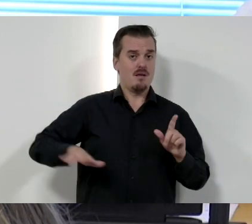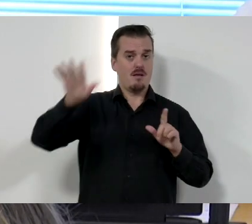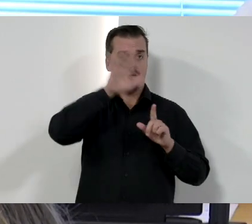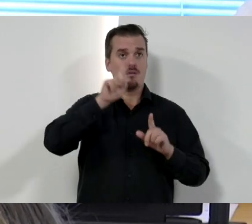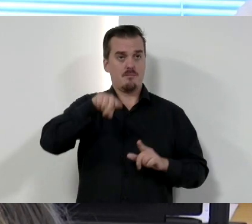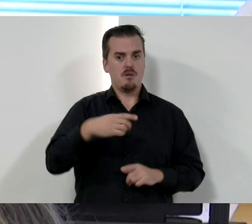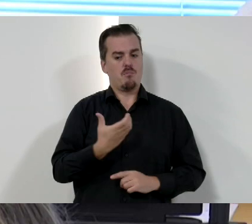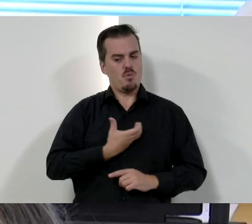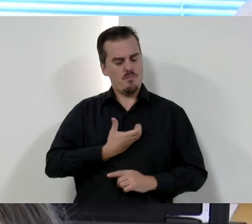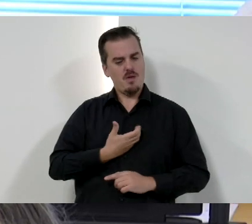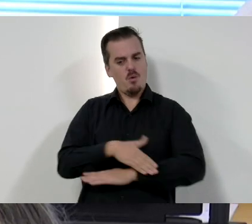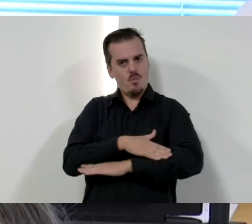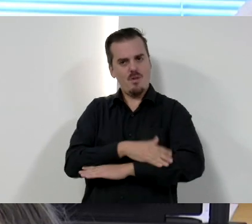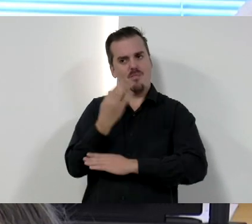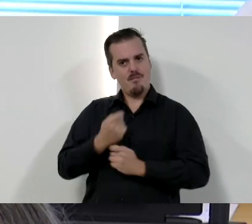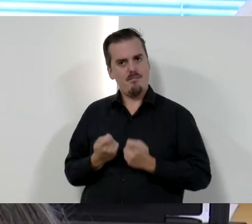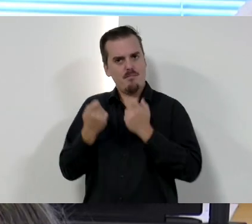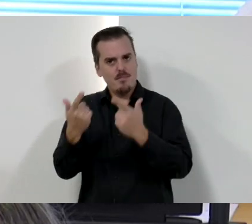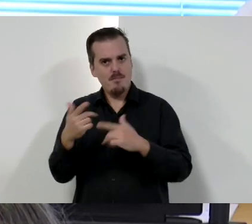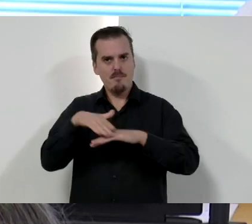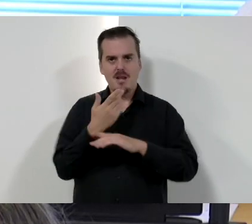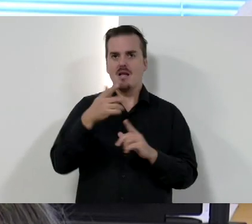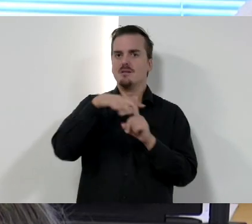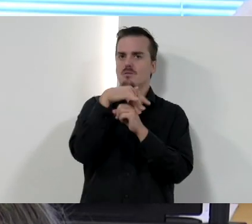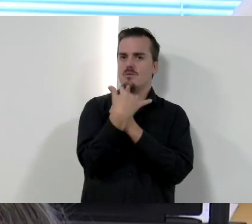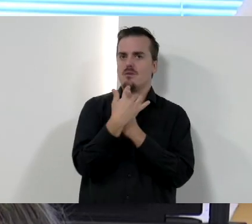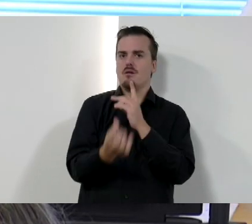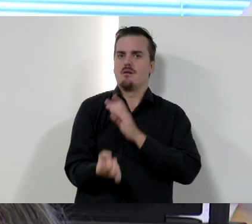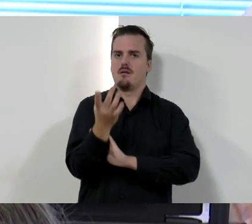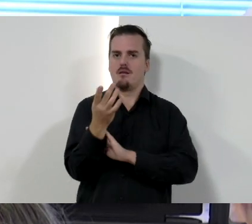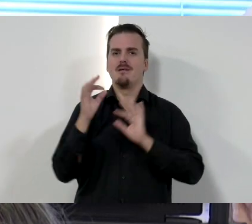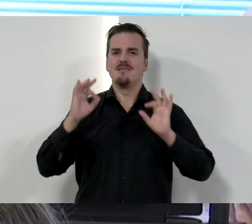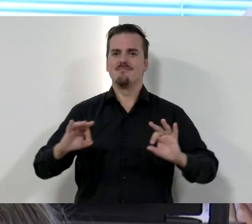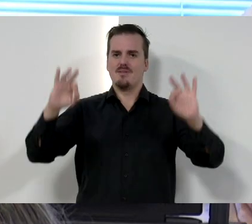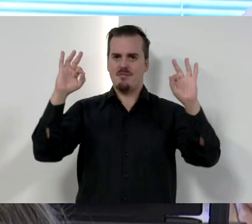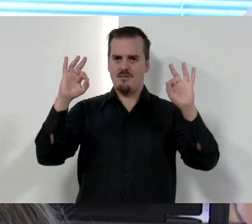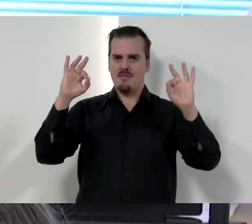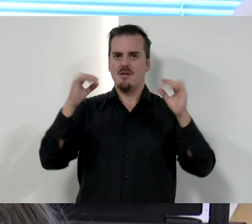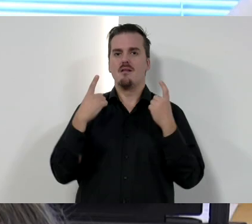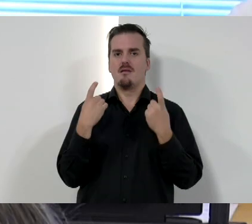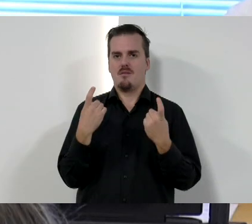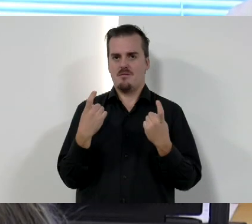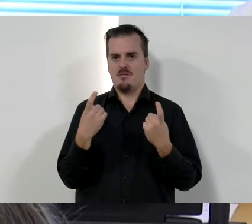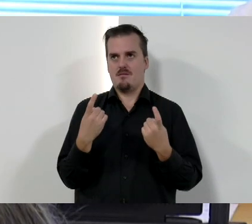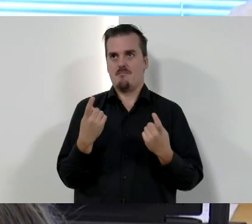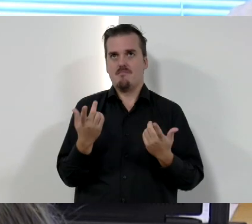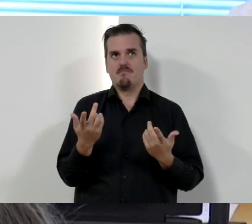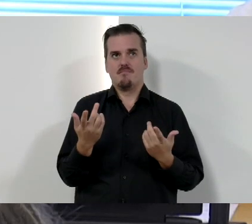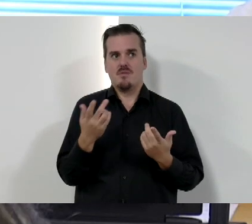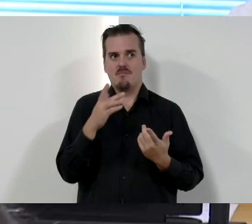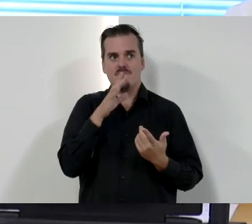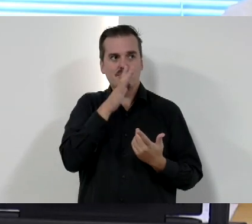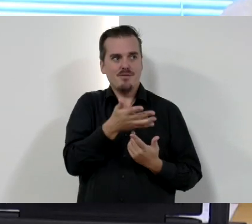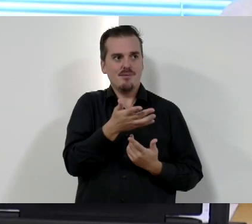municipal aporte para ayudar ante una situación de especial necesidad a la que se tienen que enfrentar muchas